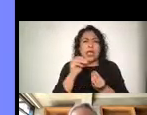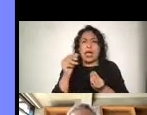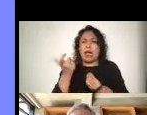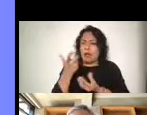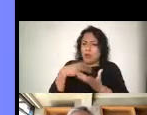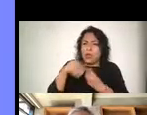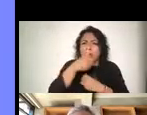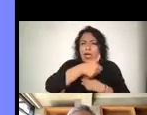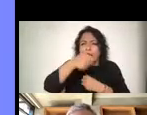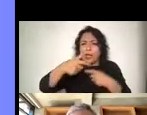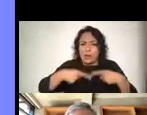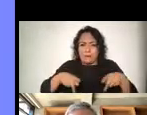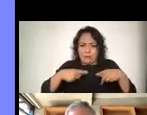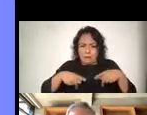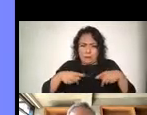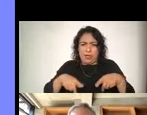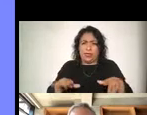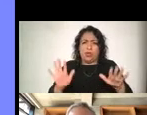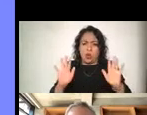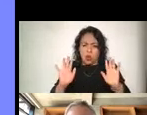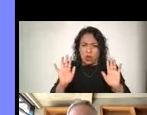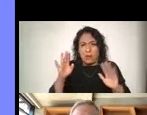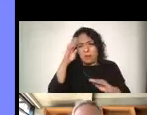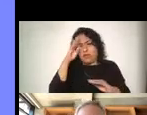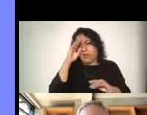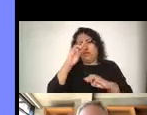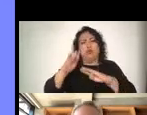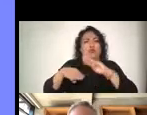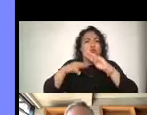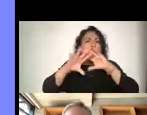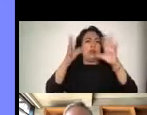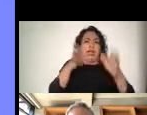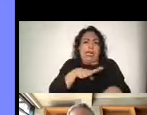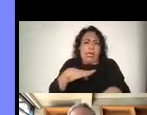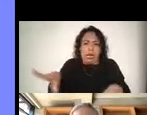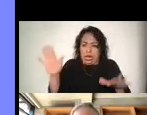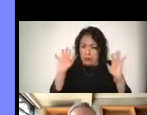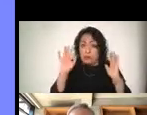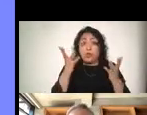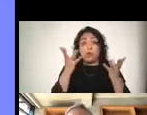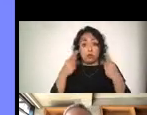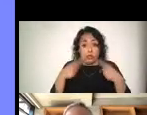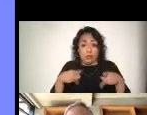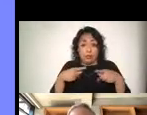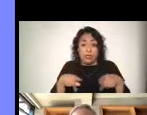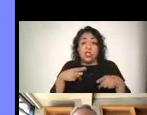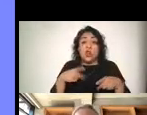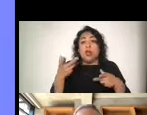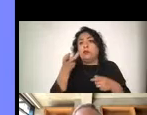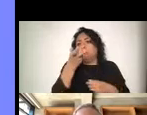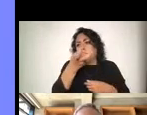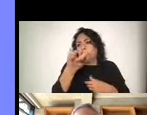cada persona si lo asumimos a nivel global. Hay muchas personas en el país que ganan esto